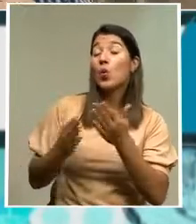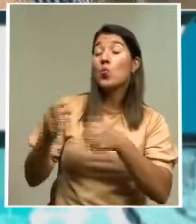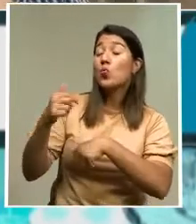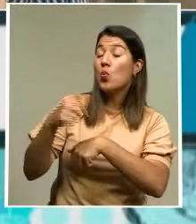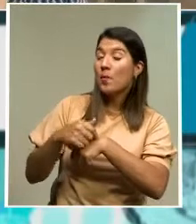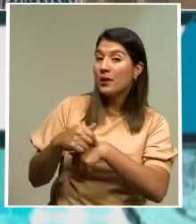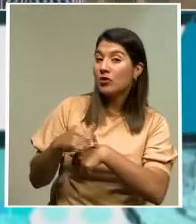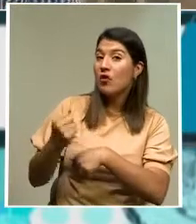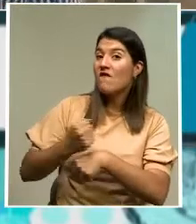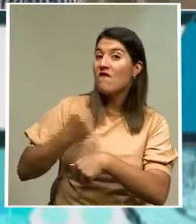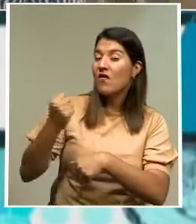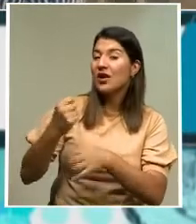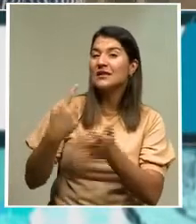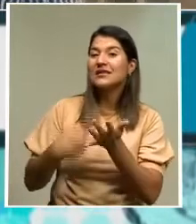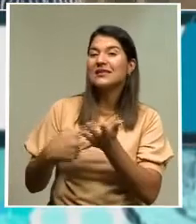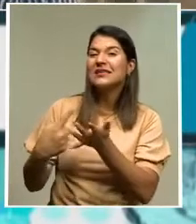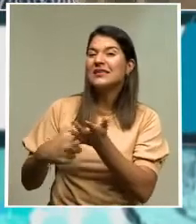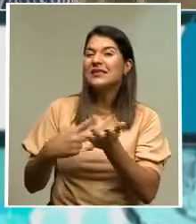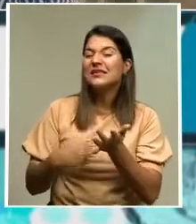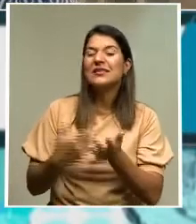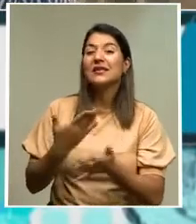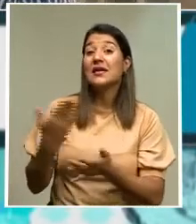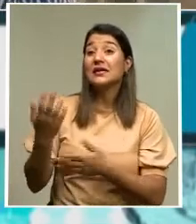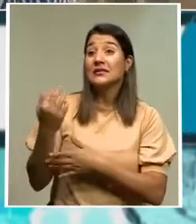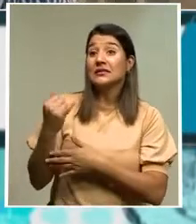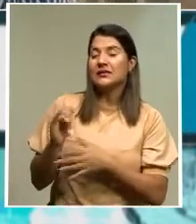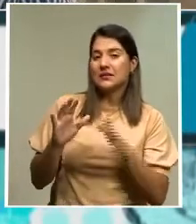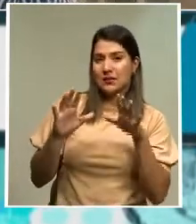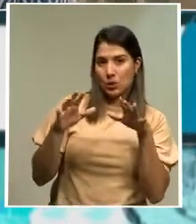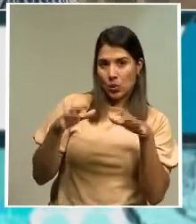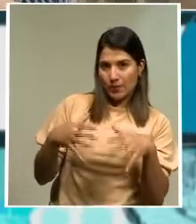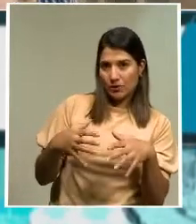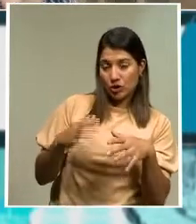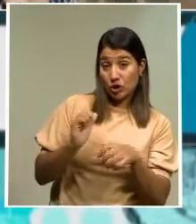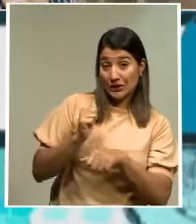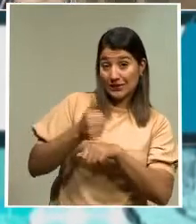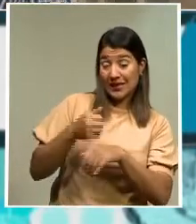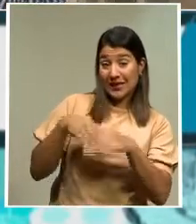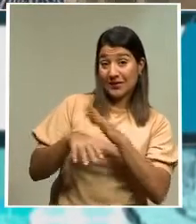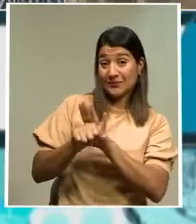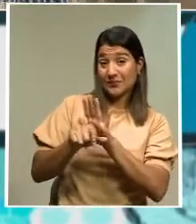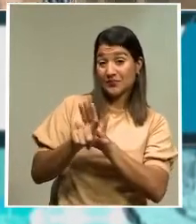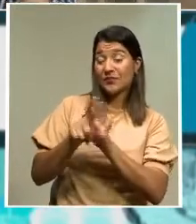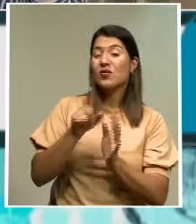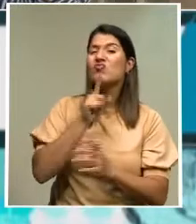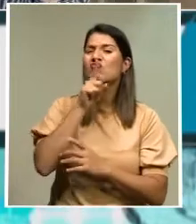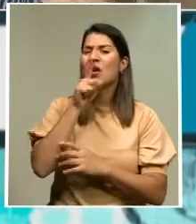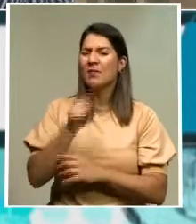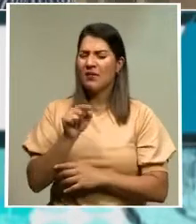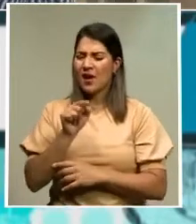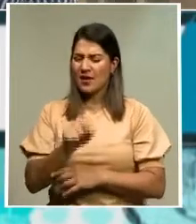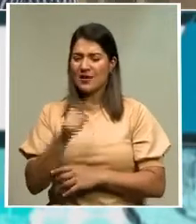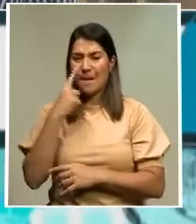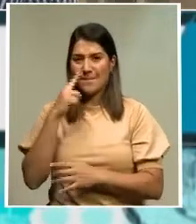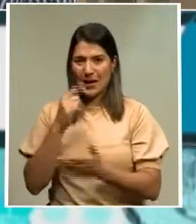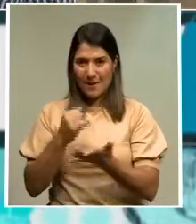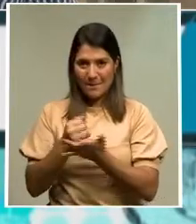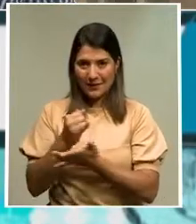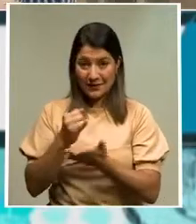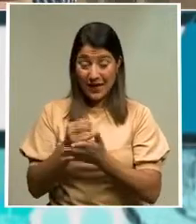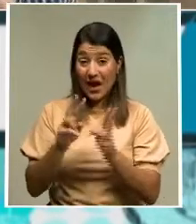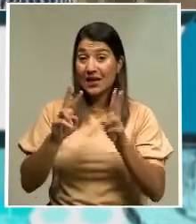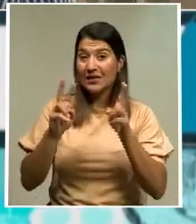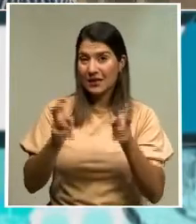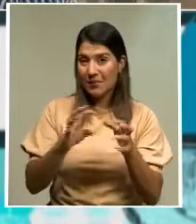discusión sobre si la comisión que se va a estar creando realmente es para investigar el tema de don